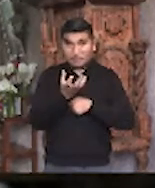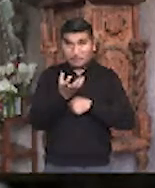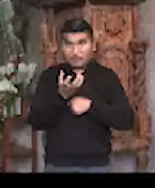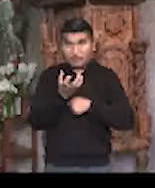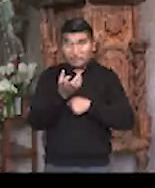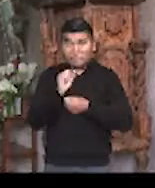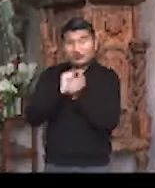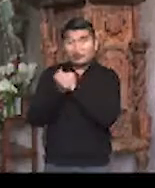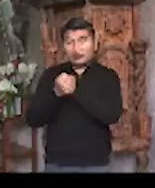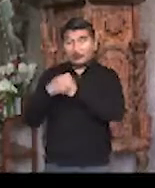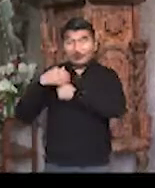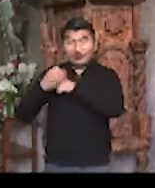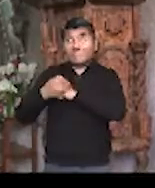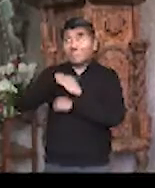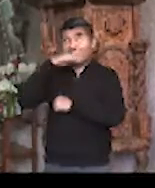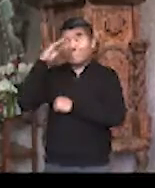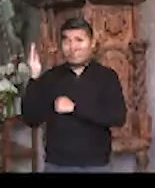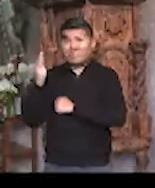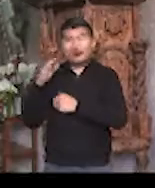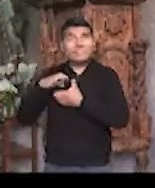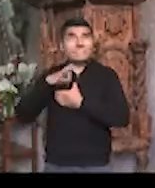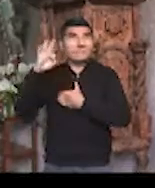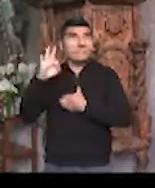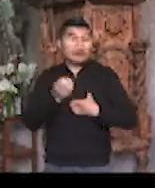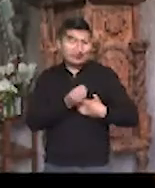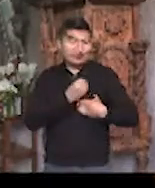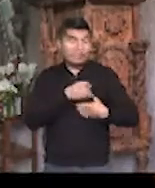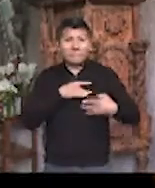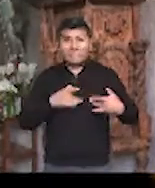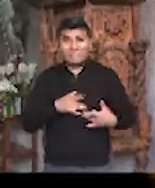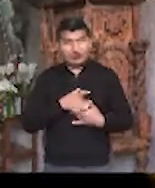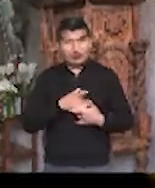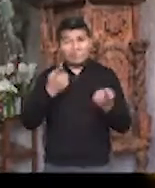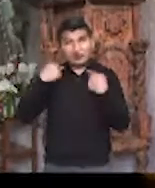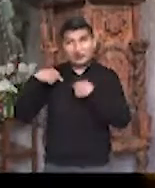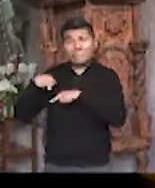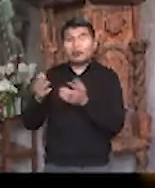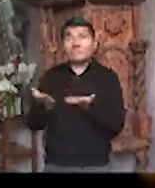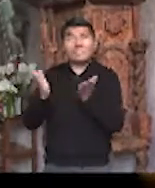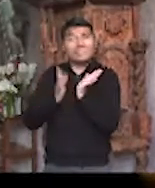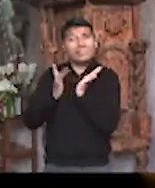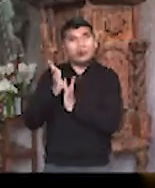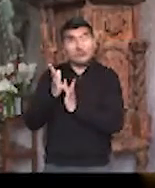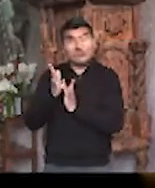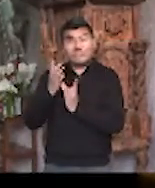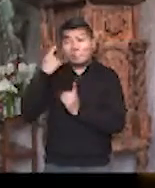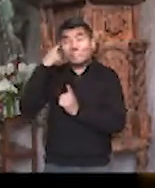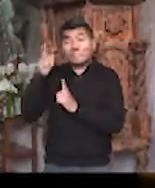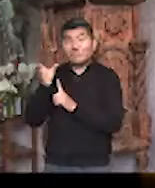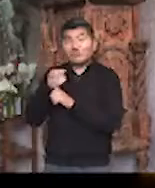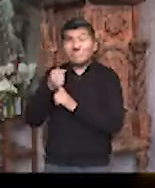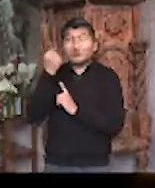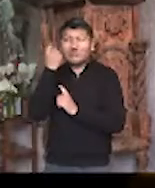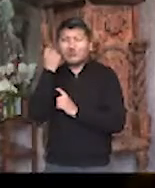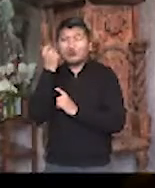cielo al pan espiritual ir donde jesús para llegar a la comprensión